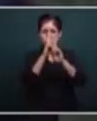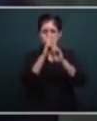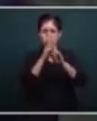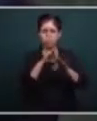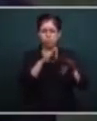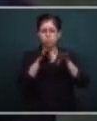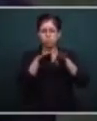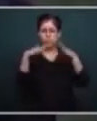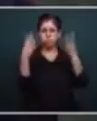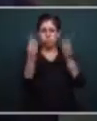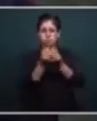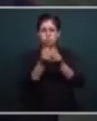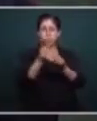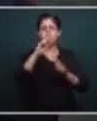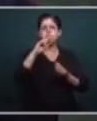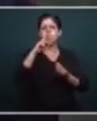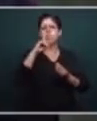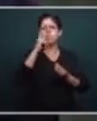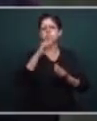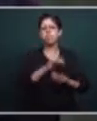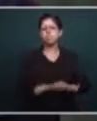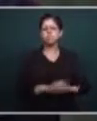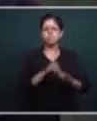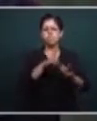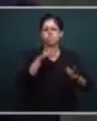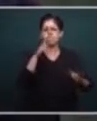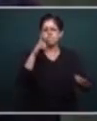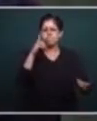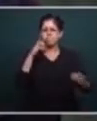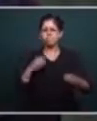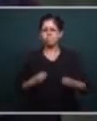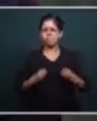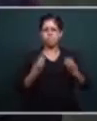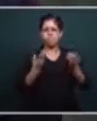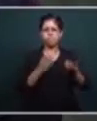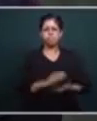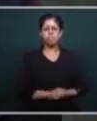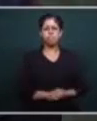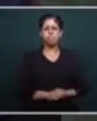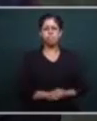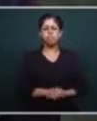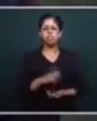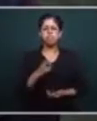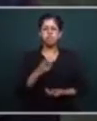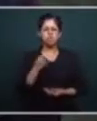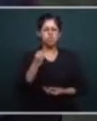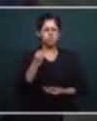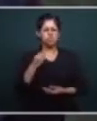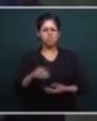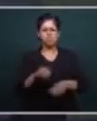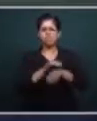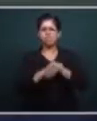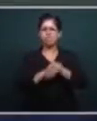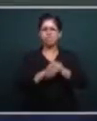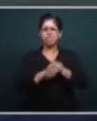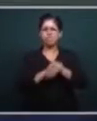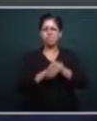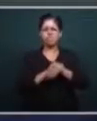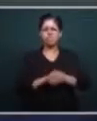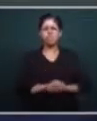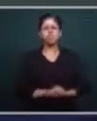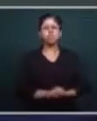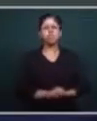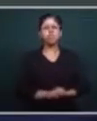cooperación para el desarrollo, y nos unen muchos lazos